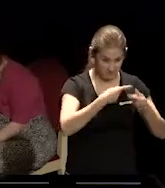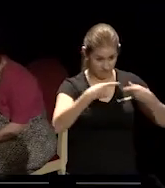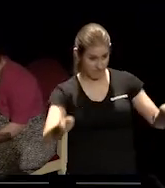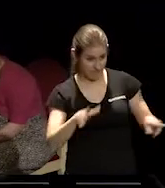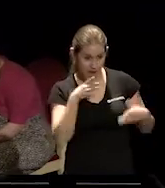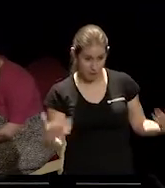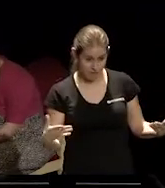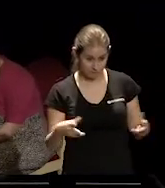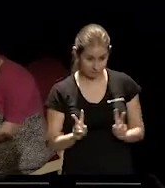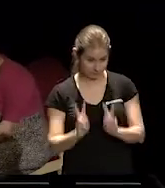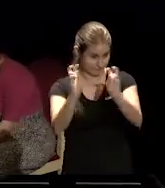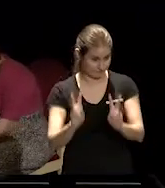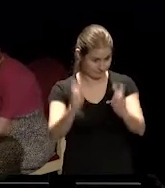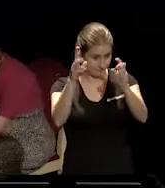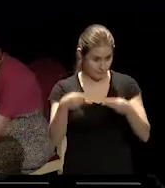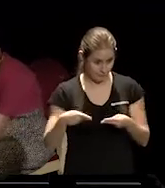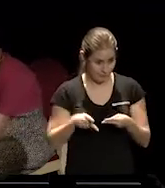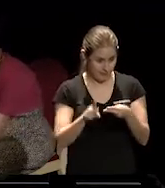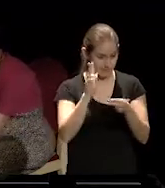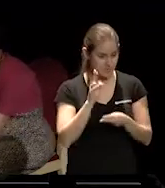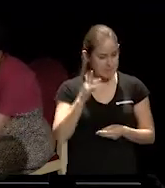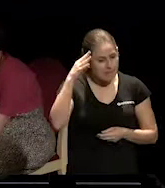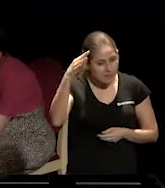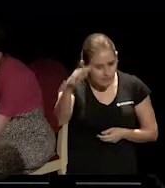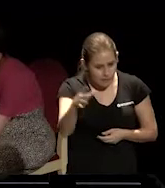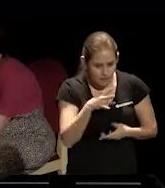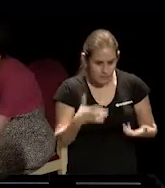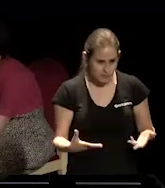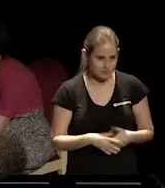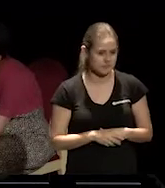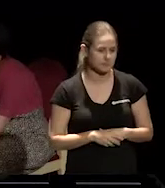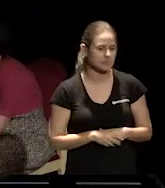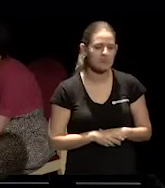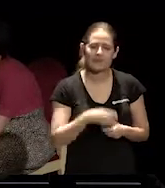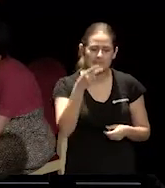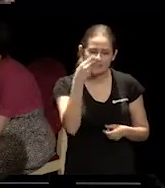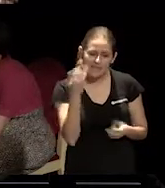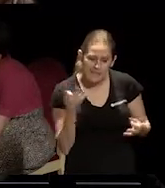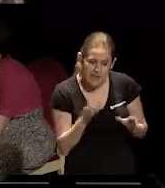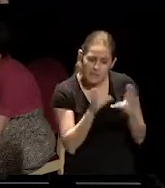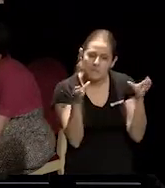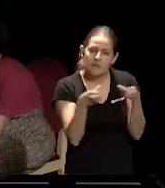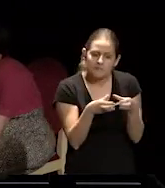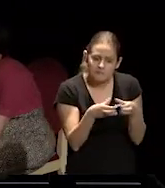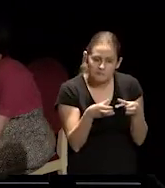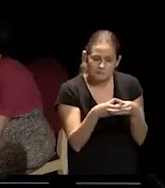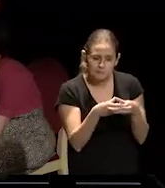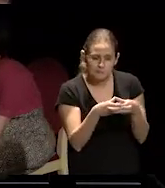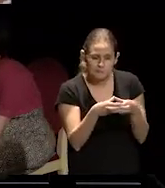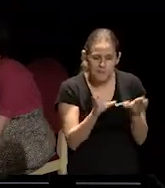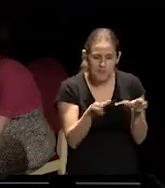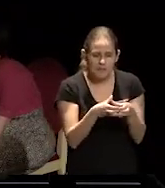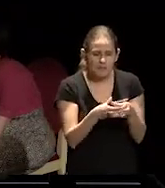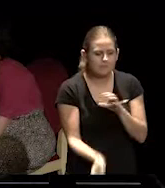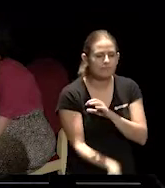lo... Me interesa lo de dar valor al intangible. Súper importante. La banda, ¿por qué están? Por millones de